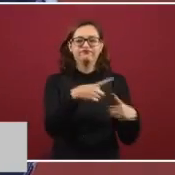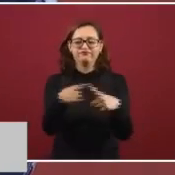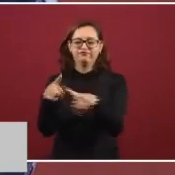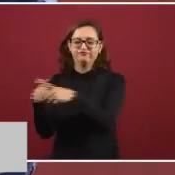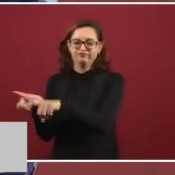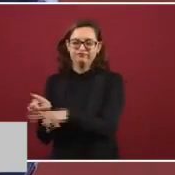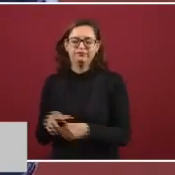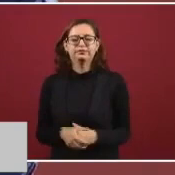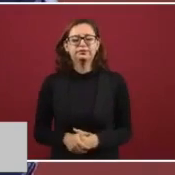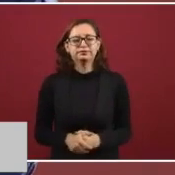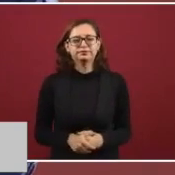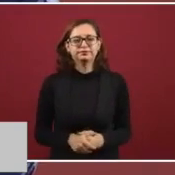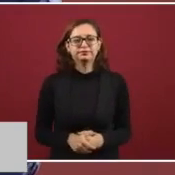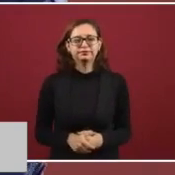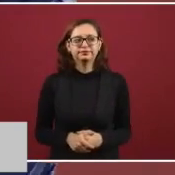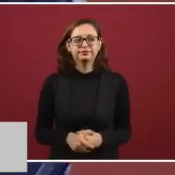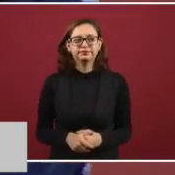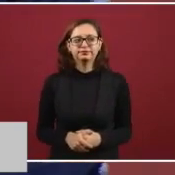corrupción.